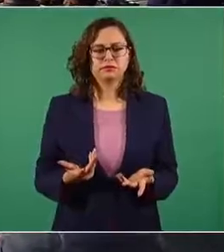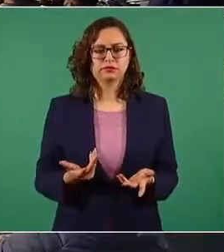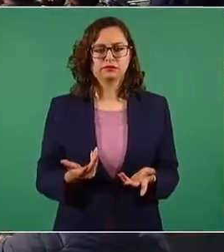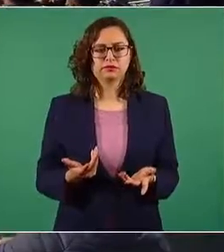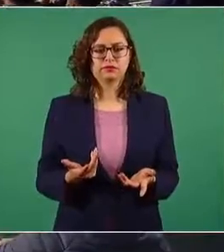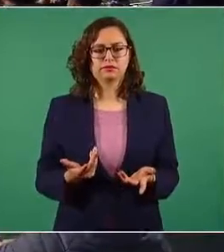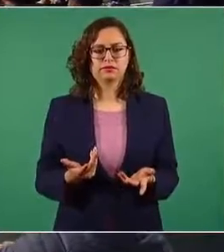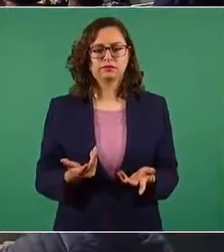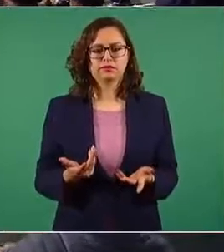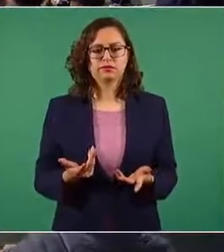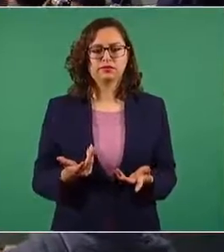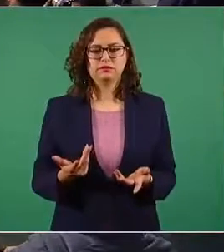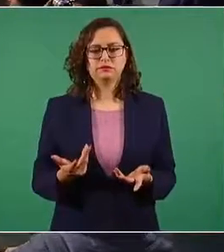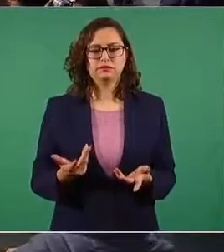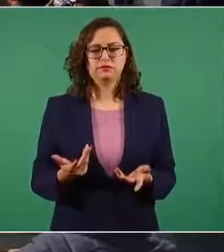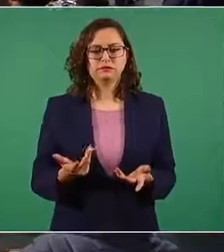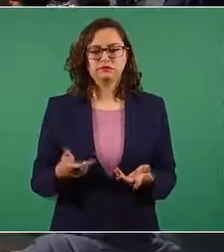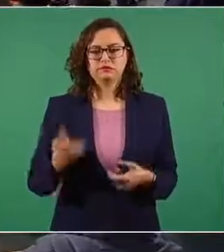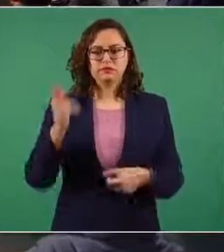hubiesen mandado a decir,